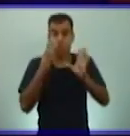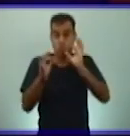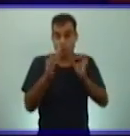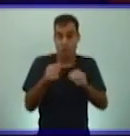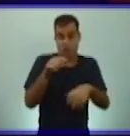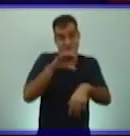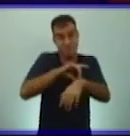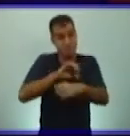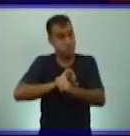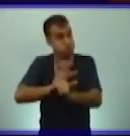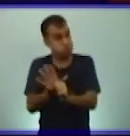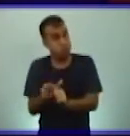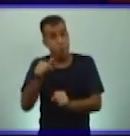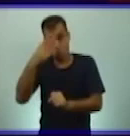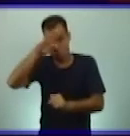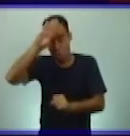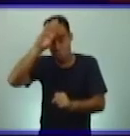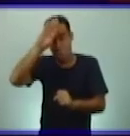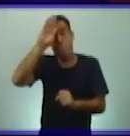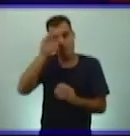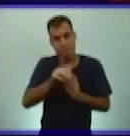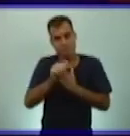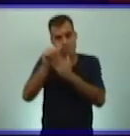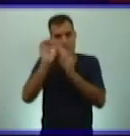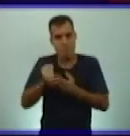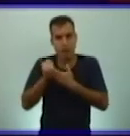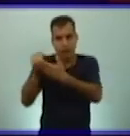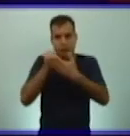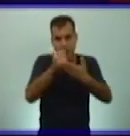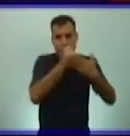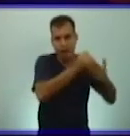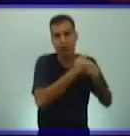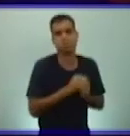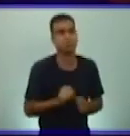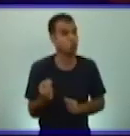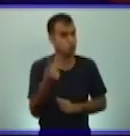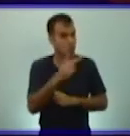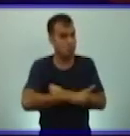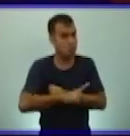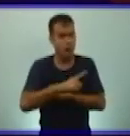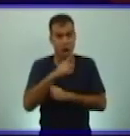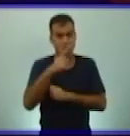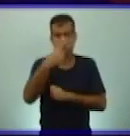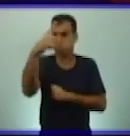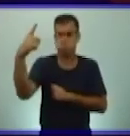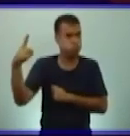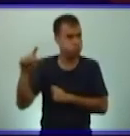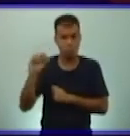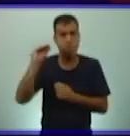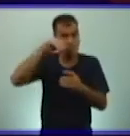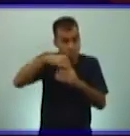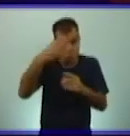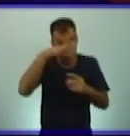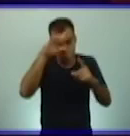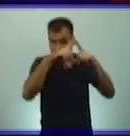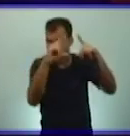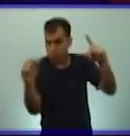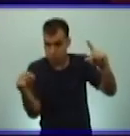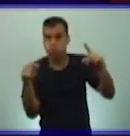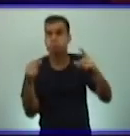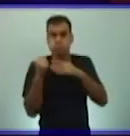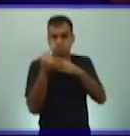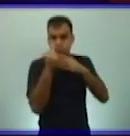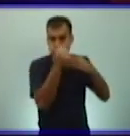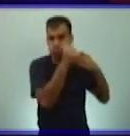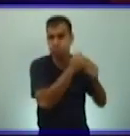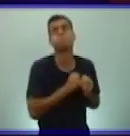nuestro país lleva a la vanguardia en esa ayuda, no solo a países del mundo, sino dentro del país. Hoy, precisamente, nos